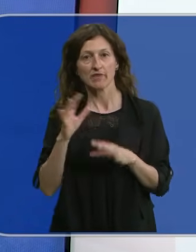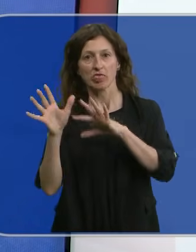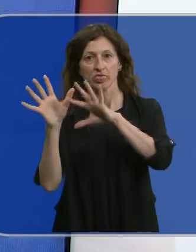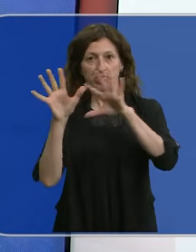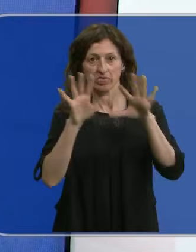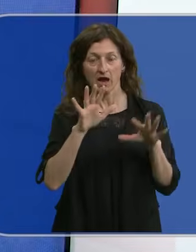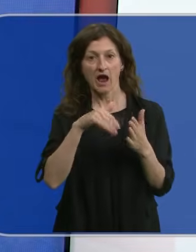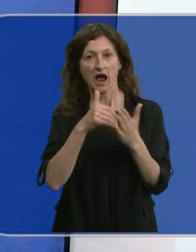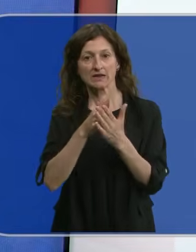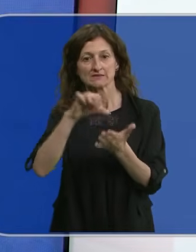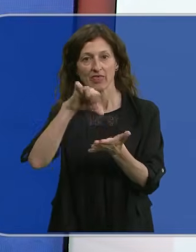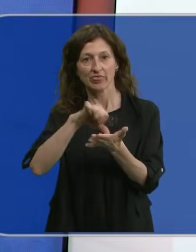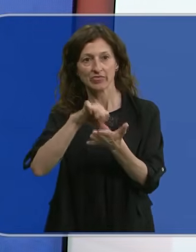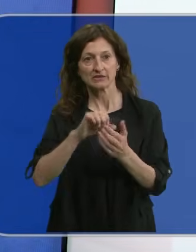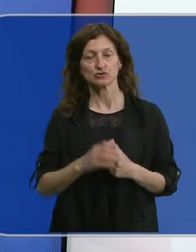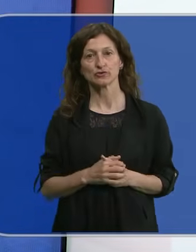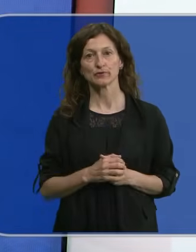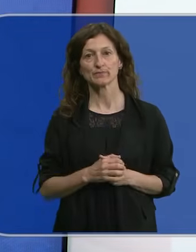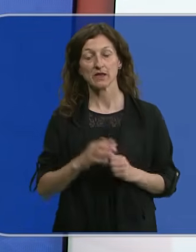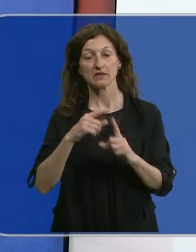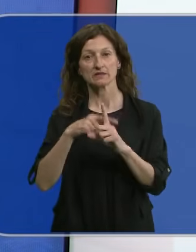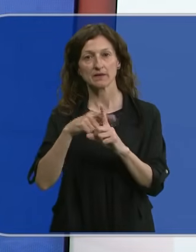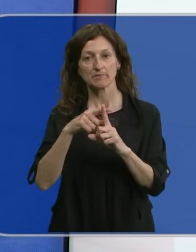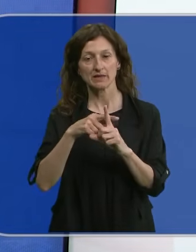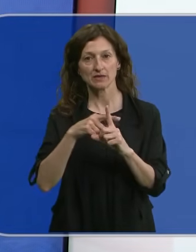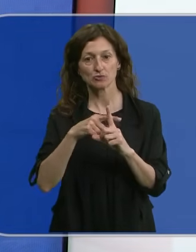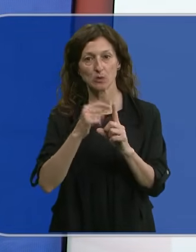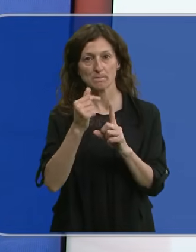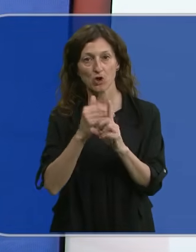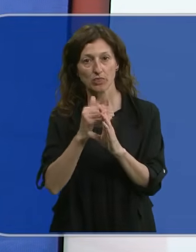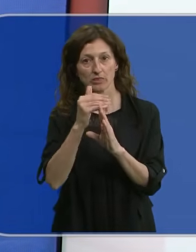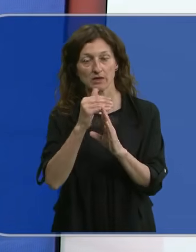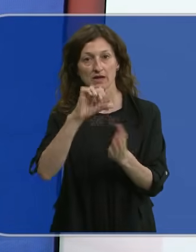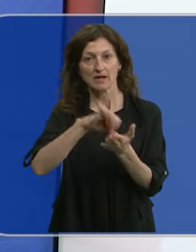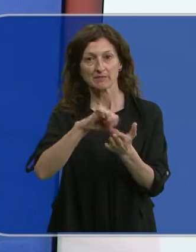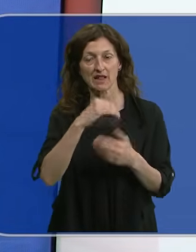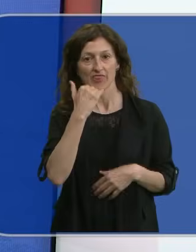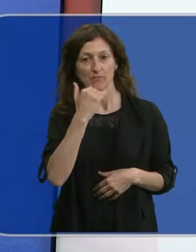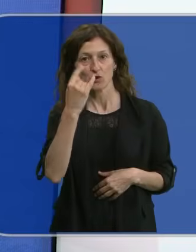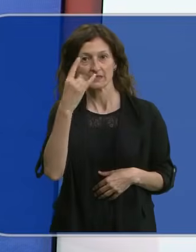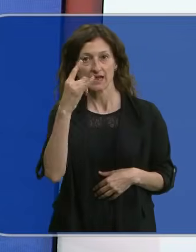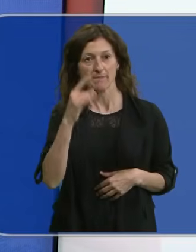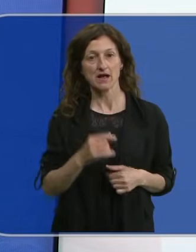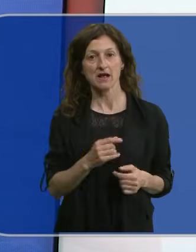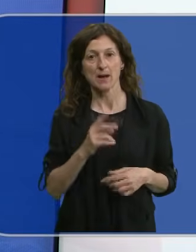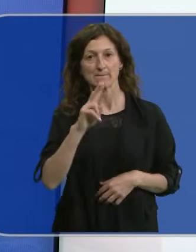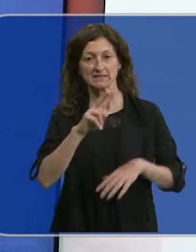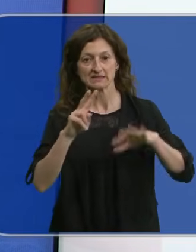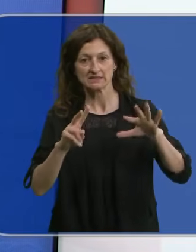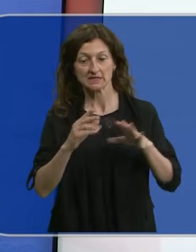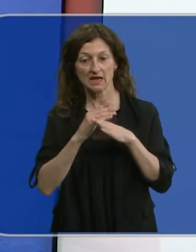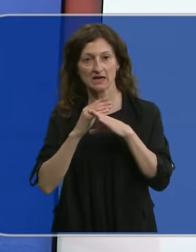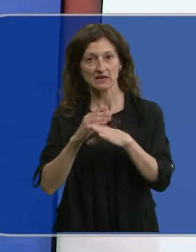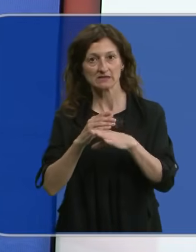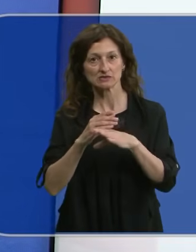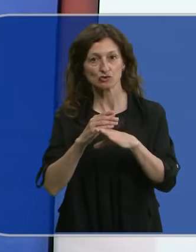desplazarse también hacia el centro de la meseta. En cuanto a las temperaturas, ligerísimo ascenso en capitales como Zamora o Salamanca, que llegarán a los 27, en el